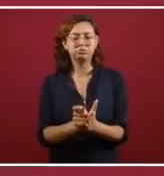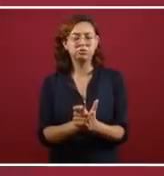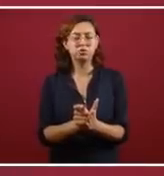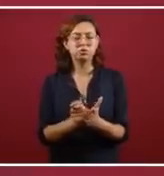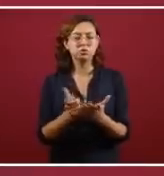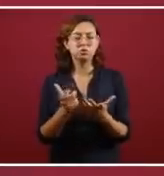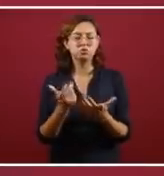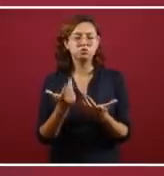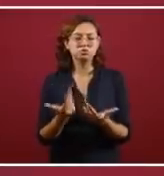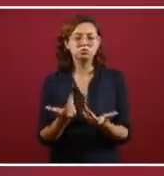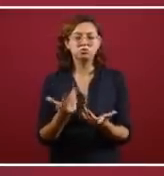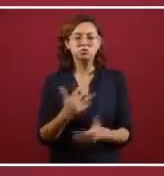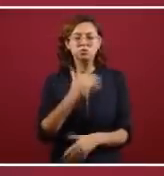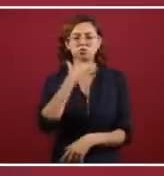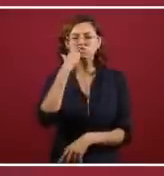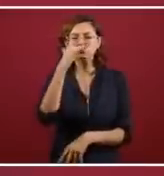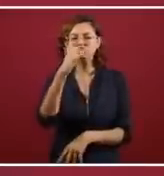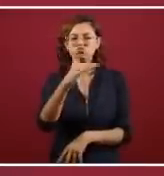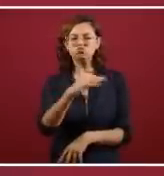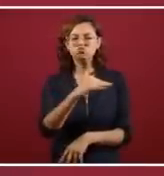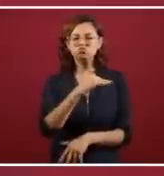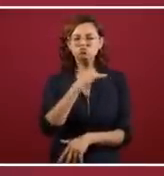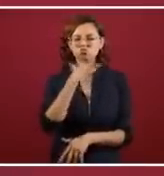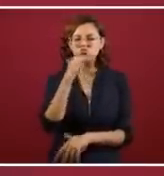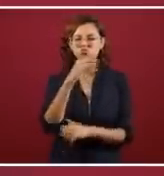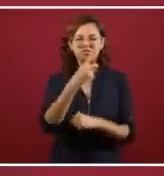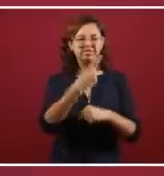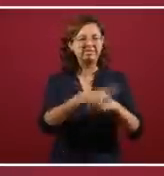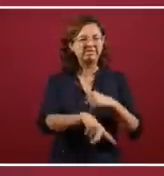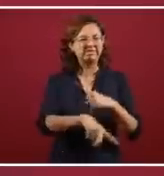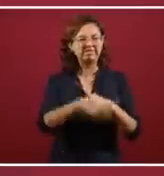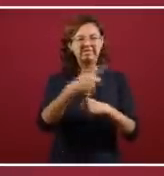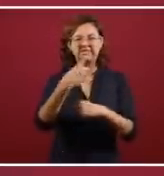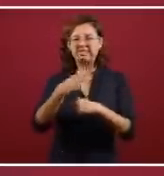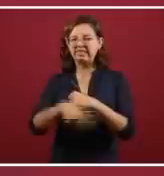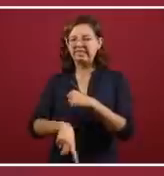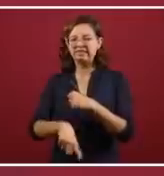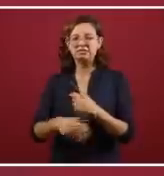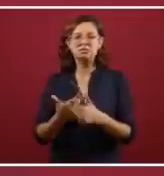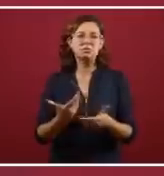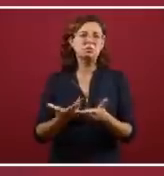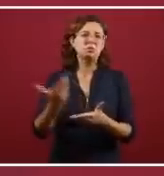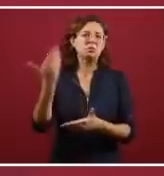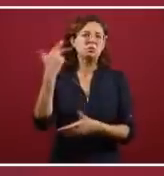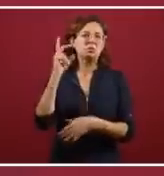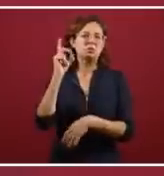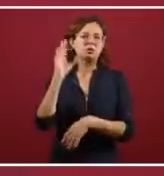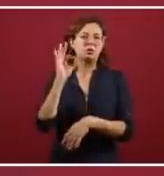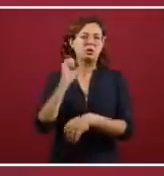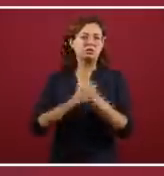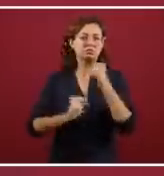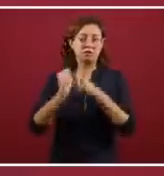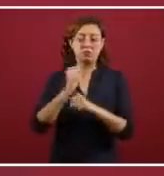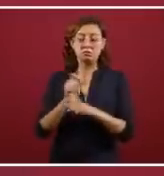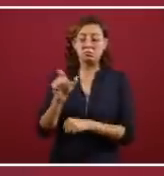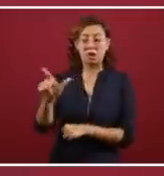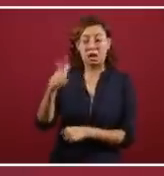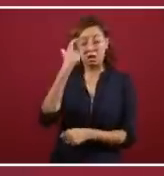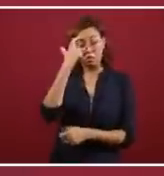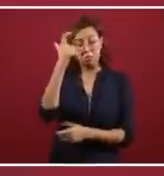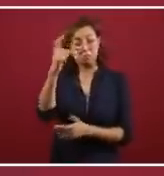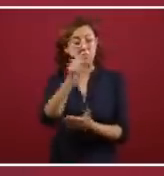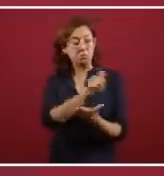los daños que causaba la corrupción hace 30, 40 años,